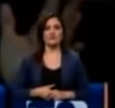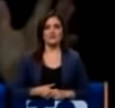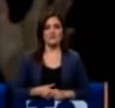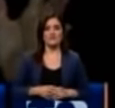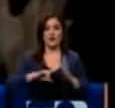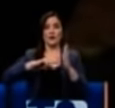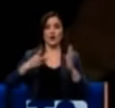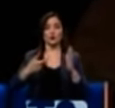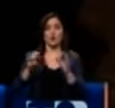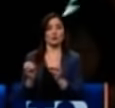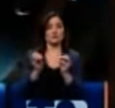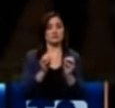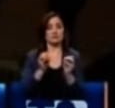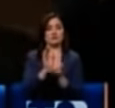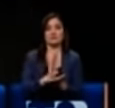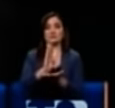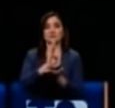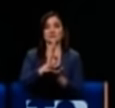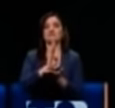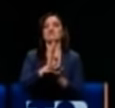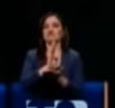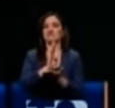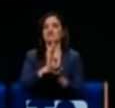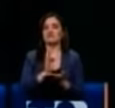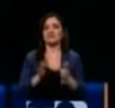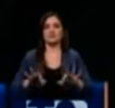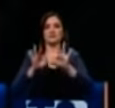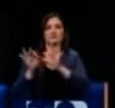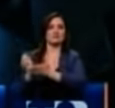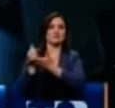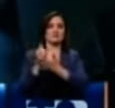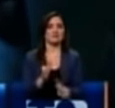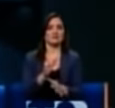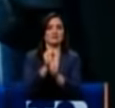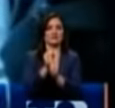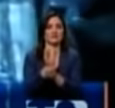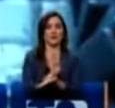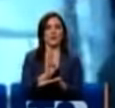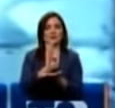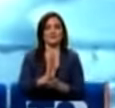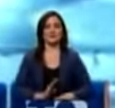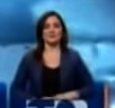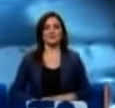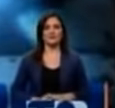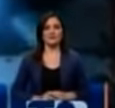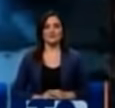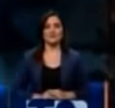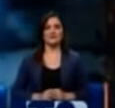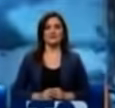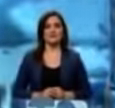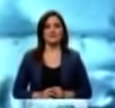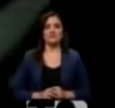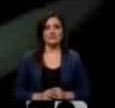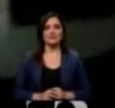La tecnología y la organización barrial son las armas que resguardan la seguridad del barrio. En el nororiente de Quito, Nelson